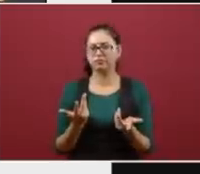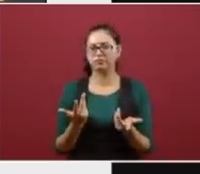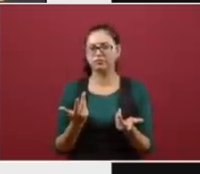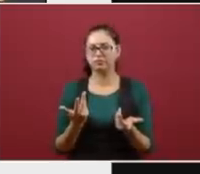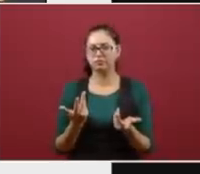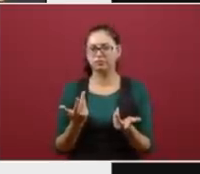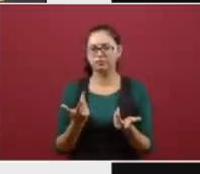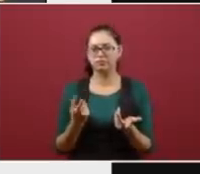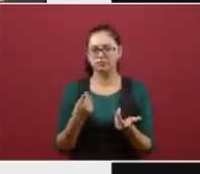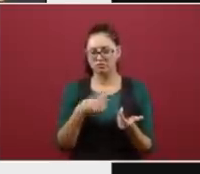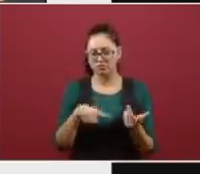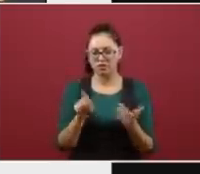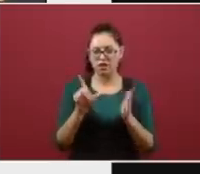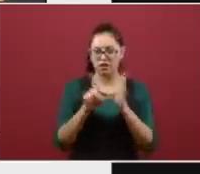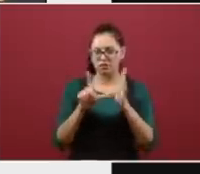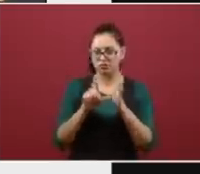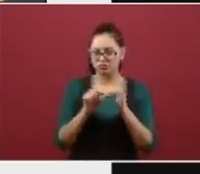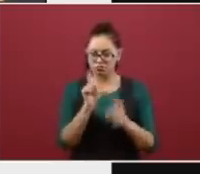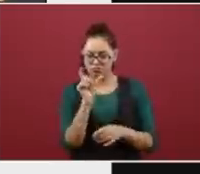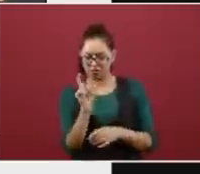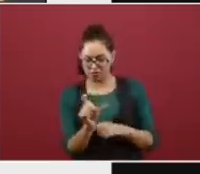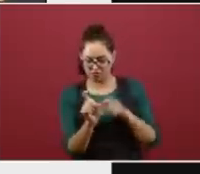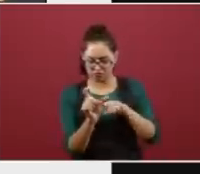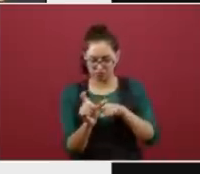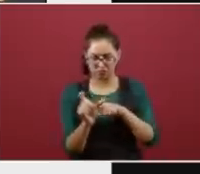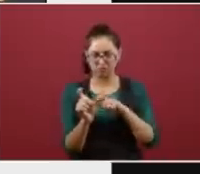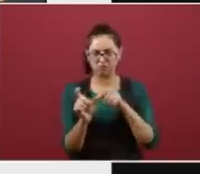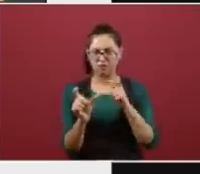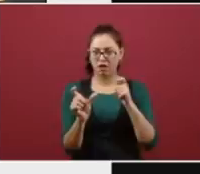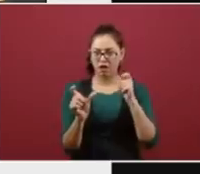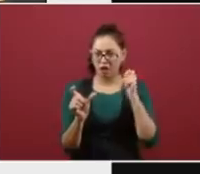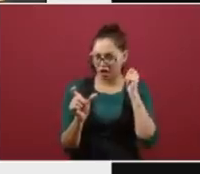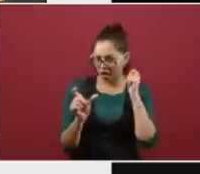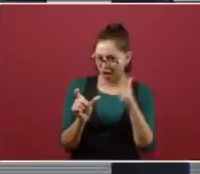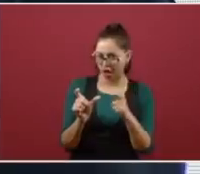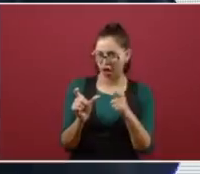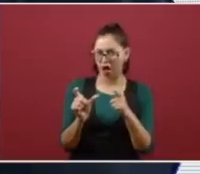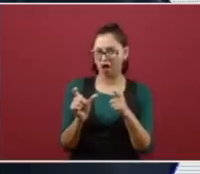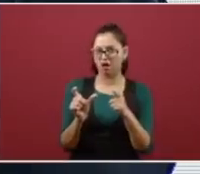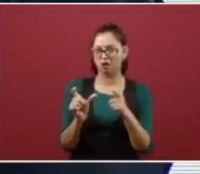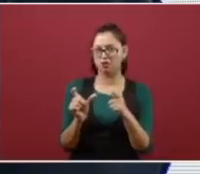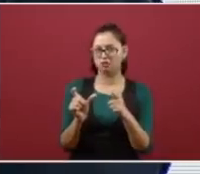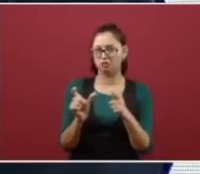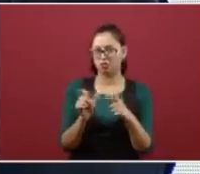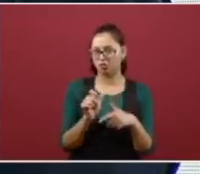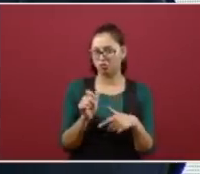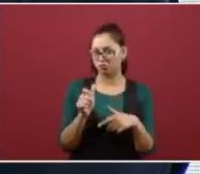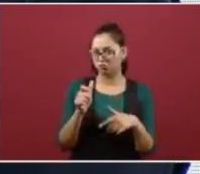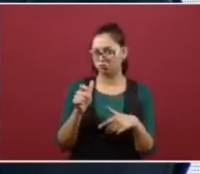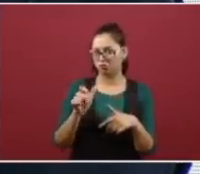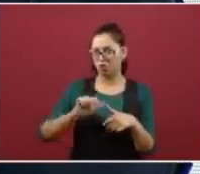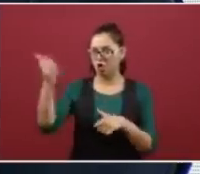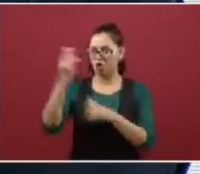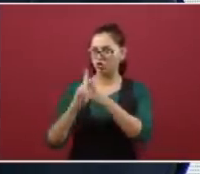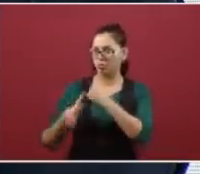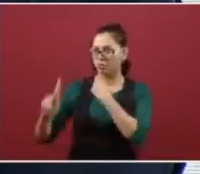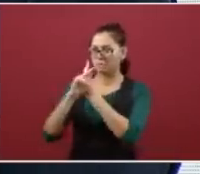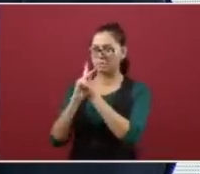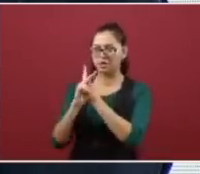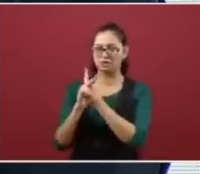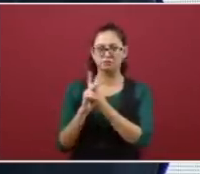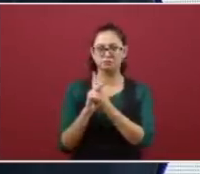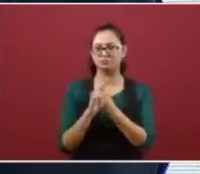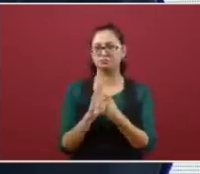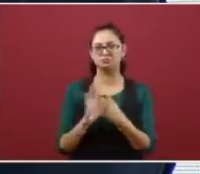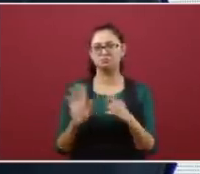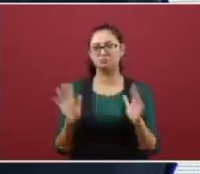en las identificaciones que verificaron que llevaran no tuvieran otra nacionalidad probablemente llevaban